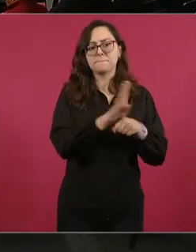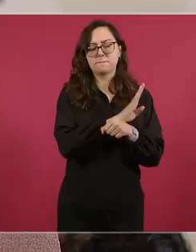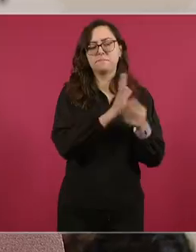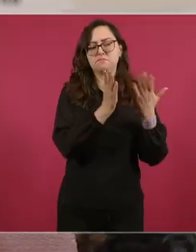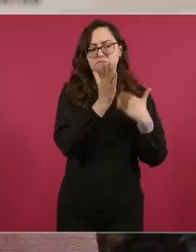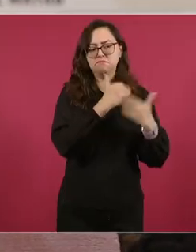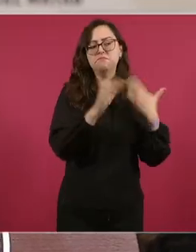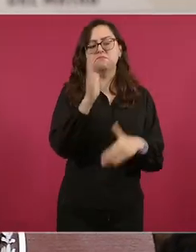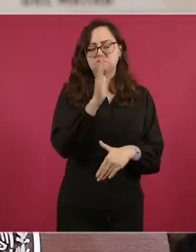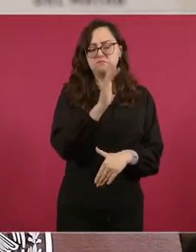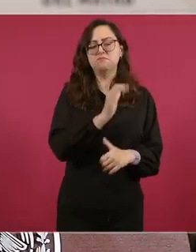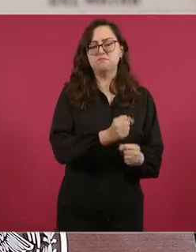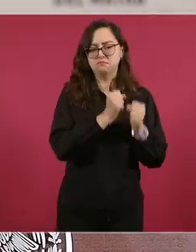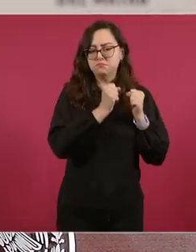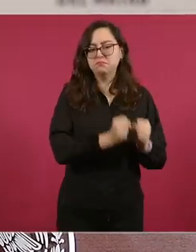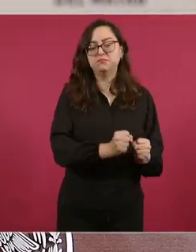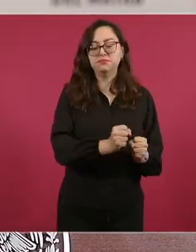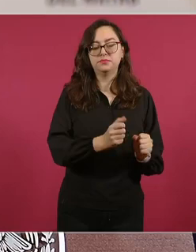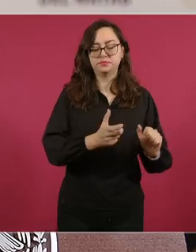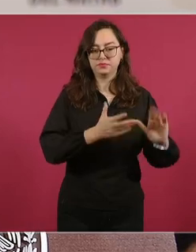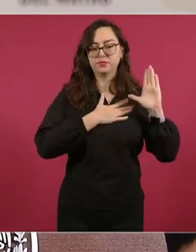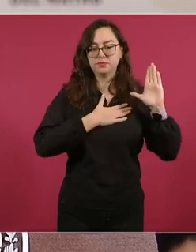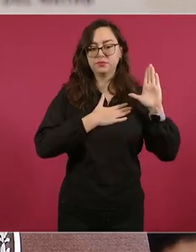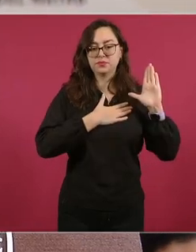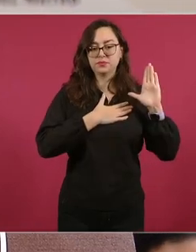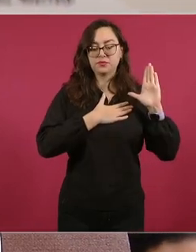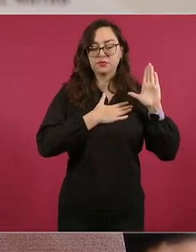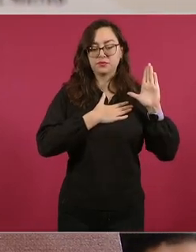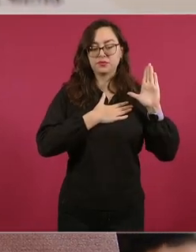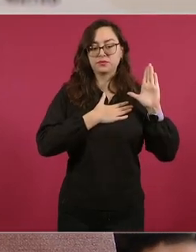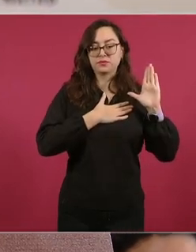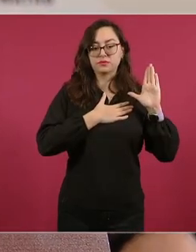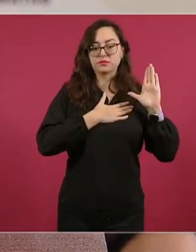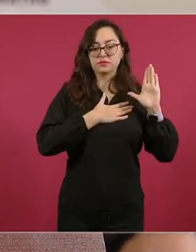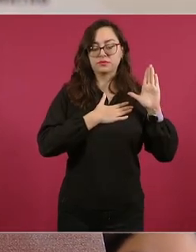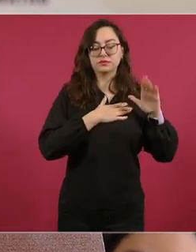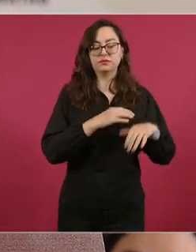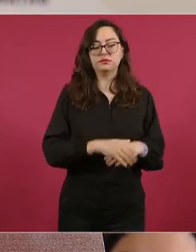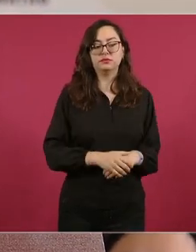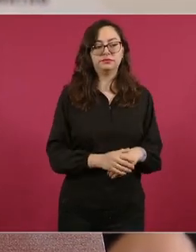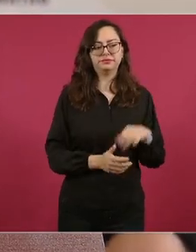compromiso con Sonora y hay